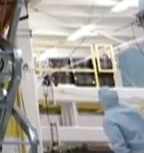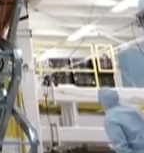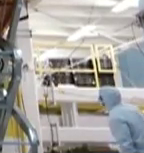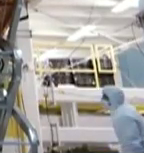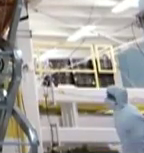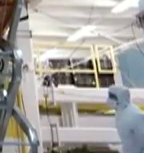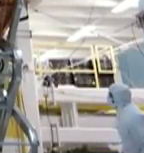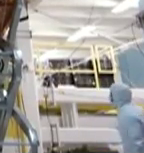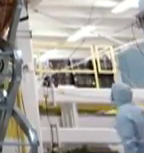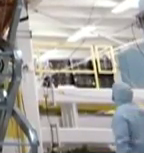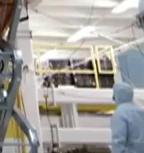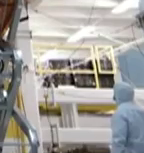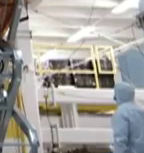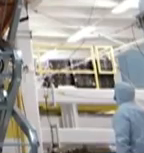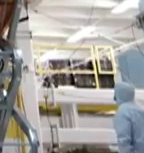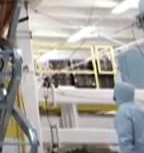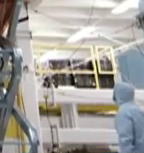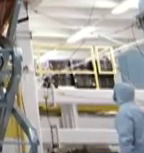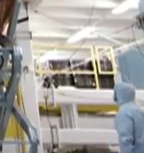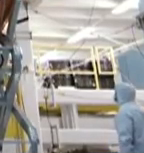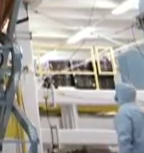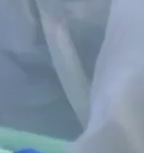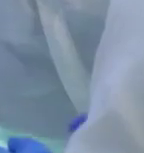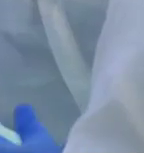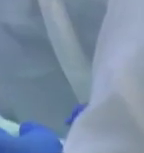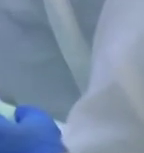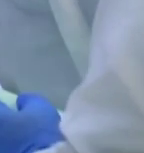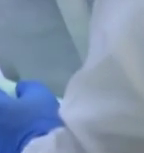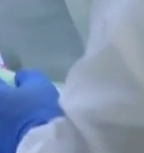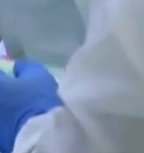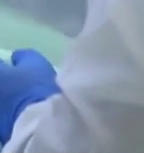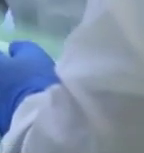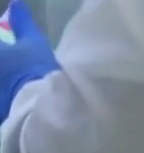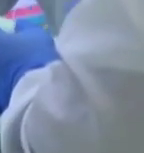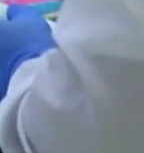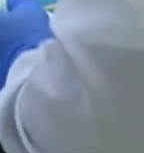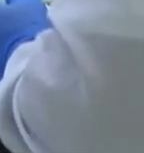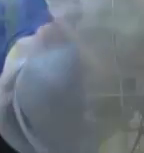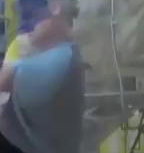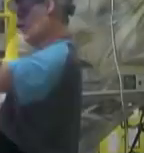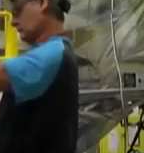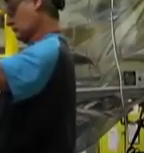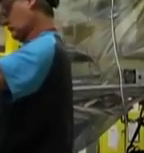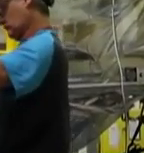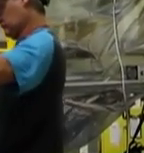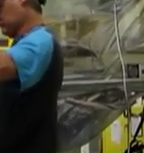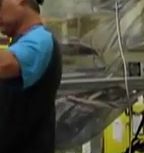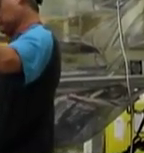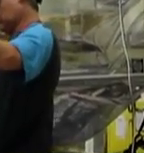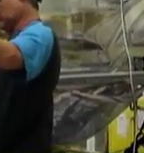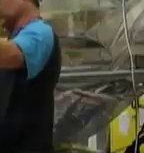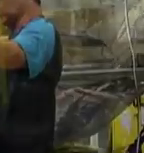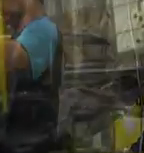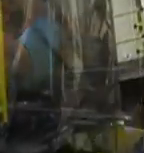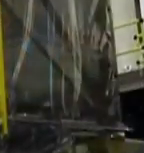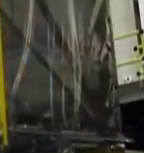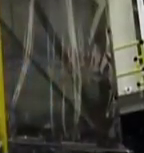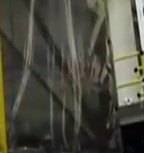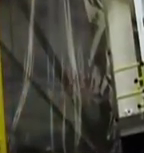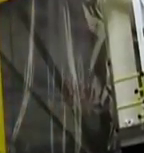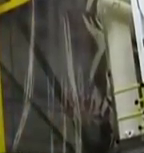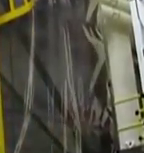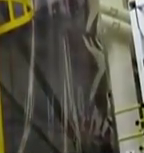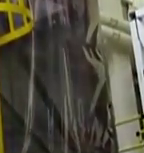$500 millones, pero el proyecto se ha ido encareciendo con el paso del tiempo a medida que su desarrollo y despegue pues